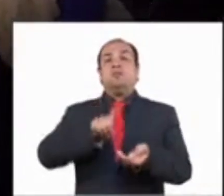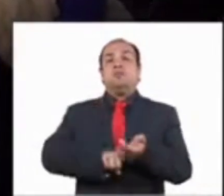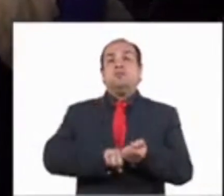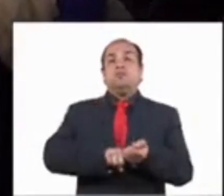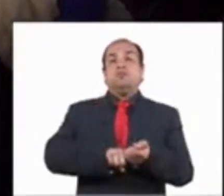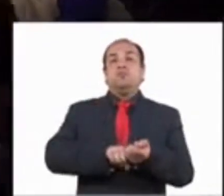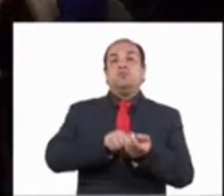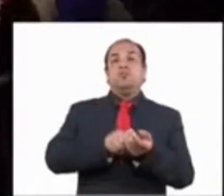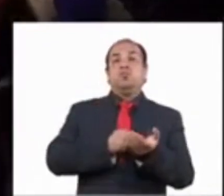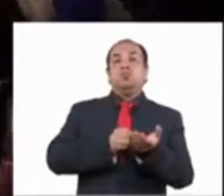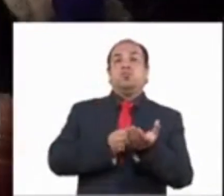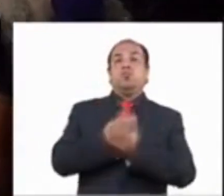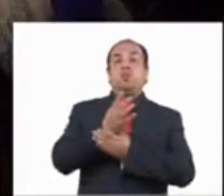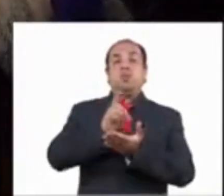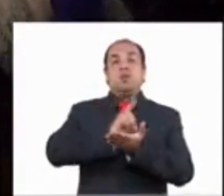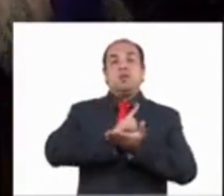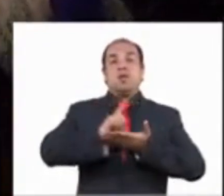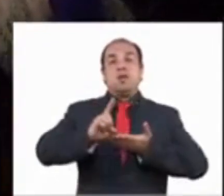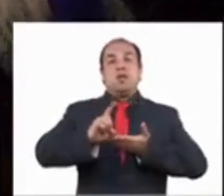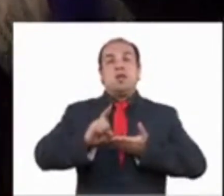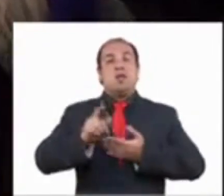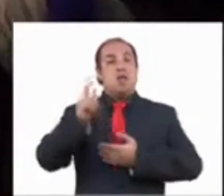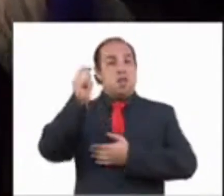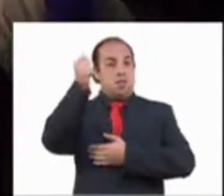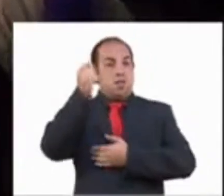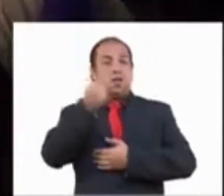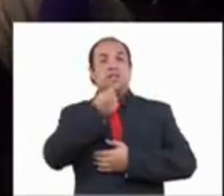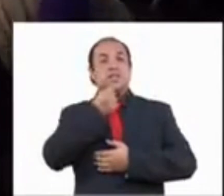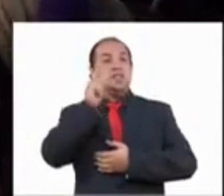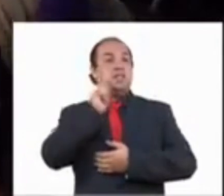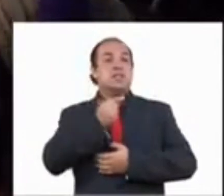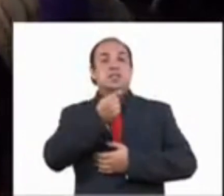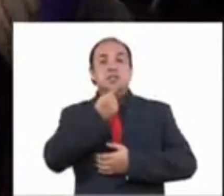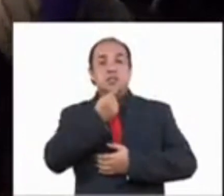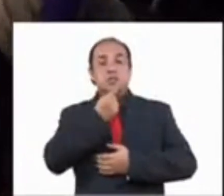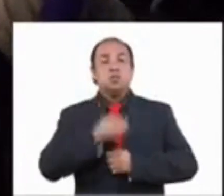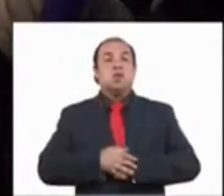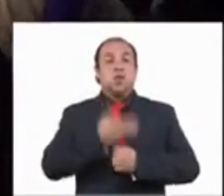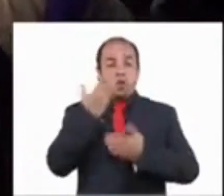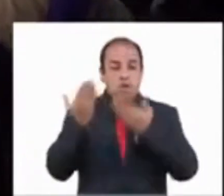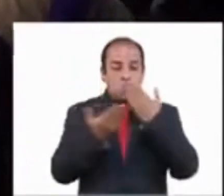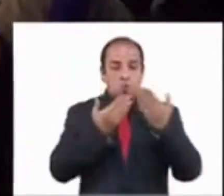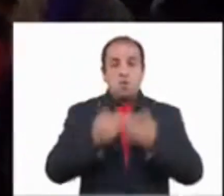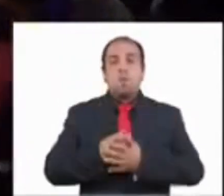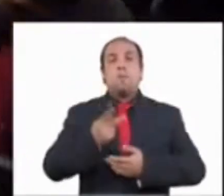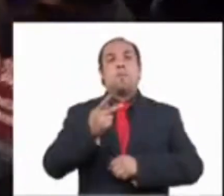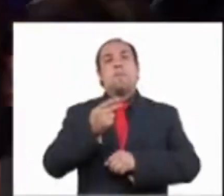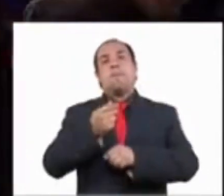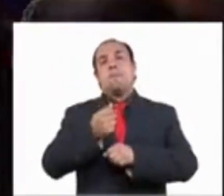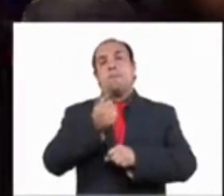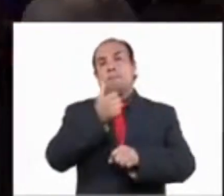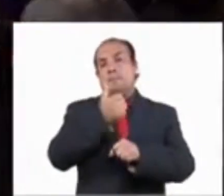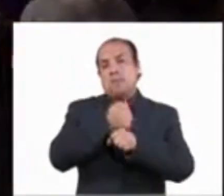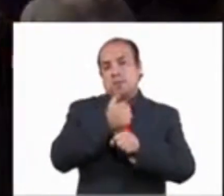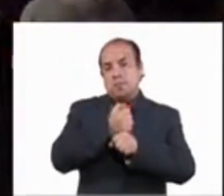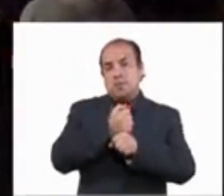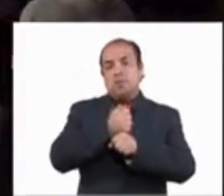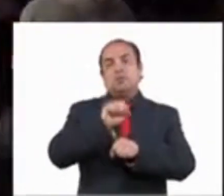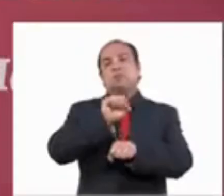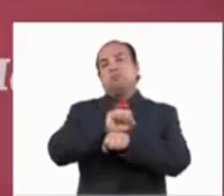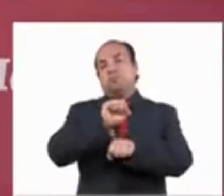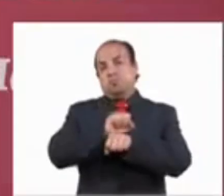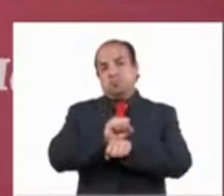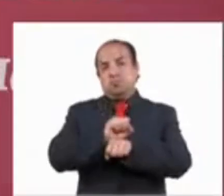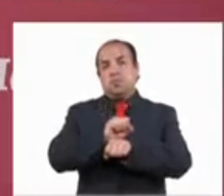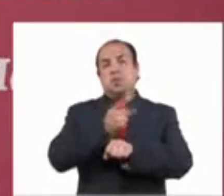de la beca para las niñas y los niños que estudian la educación básica. De verdad me siento muy orgullosa de eso, de